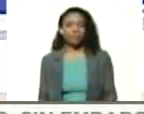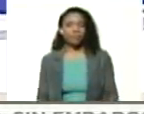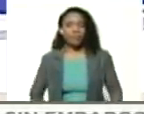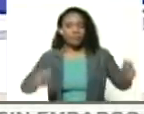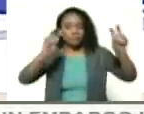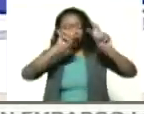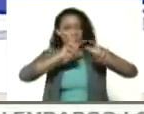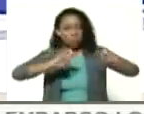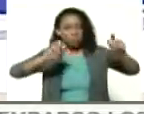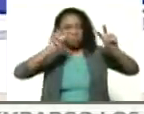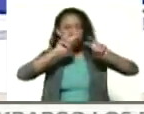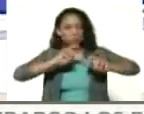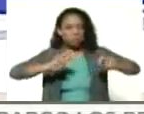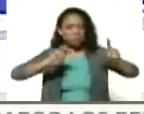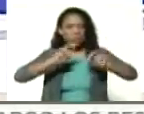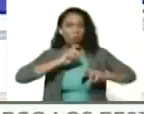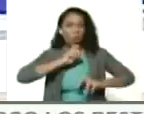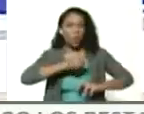hurgando el odio,